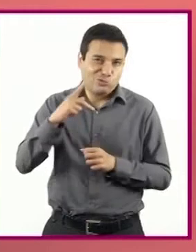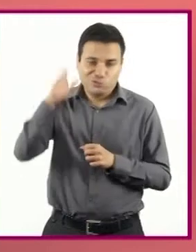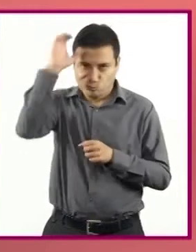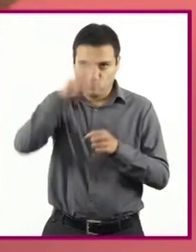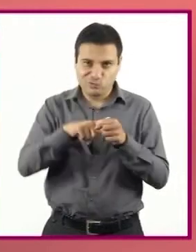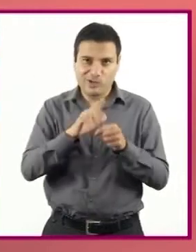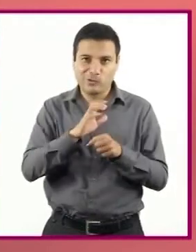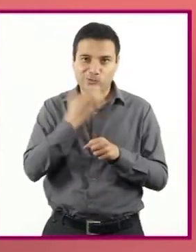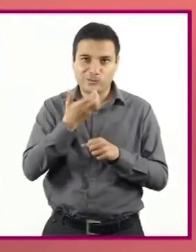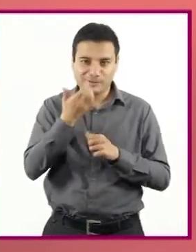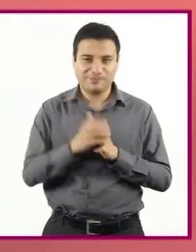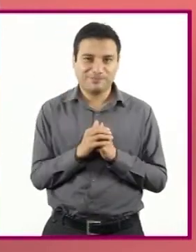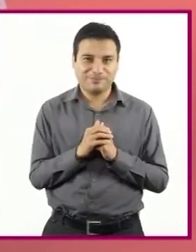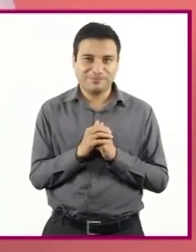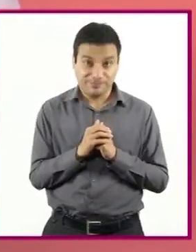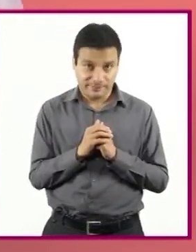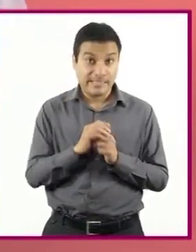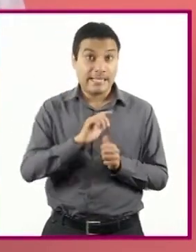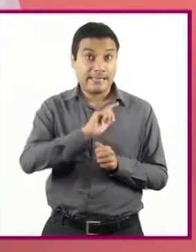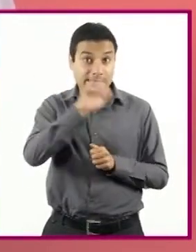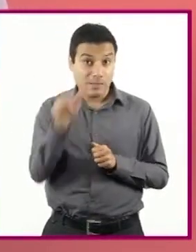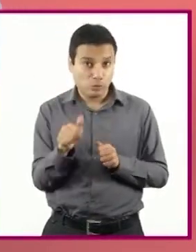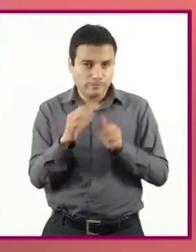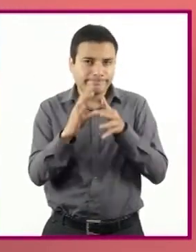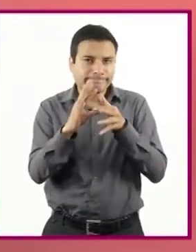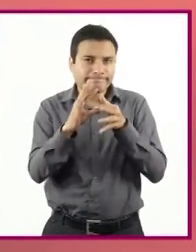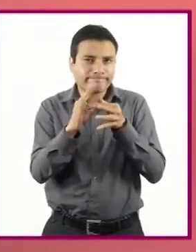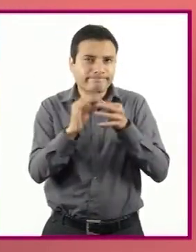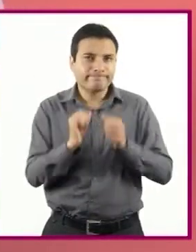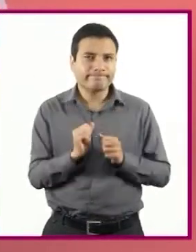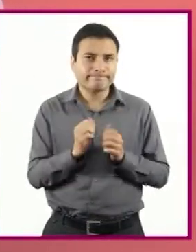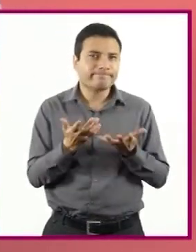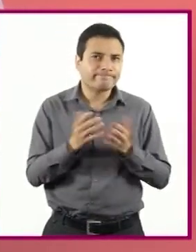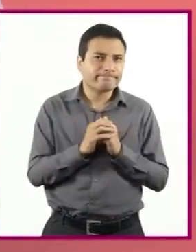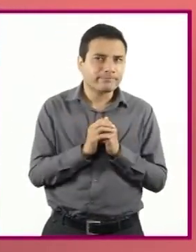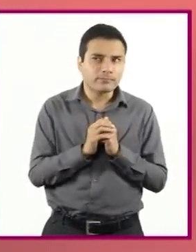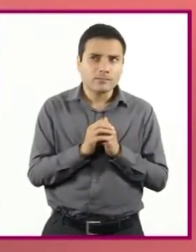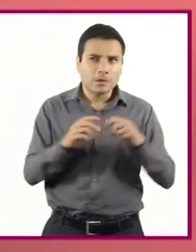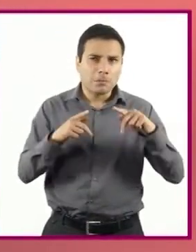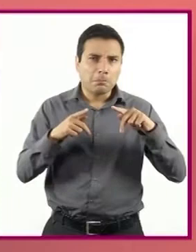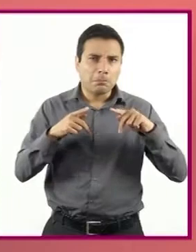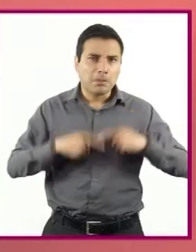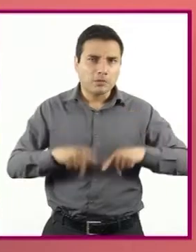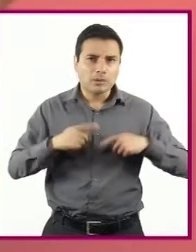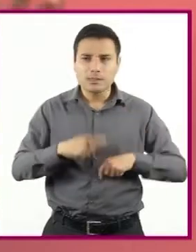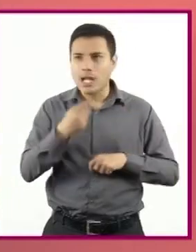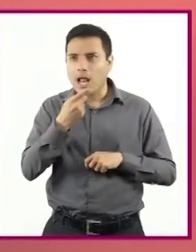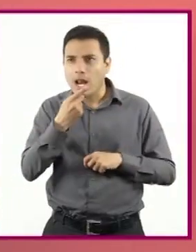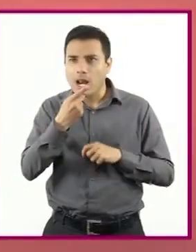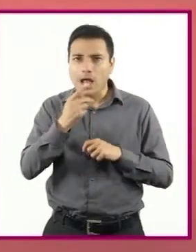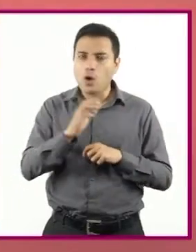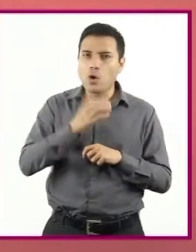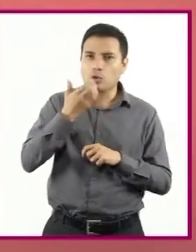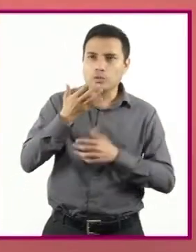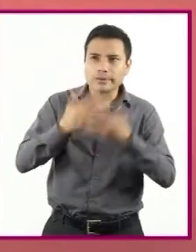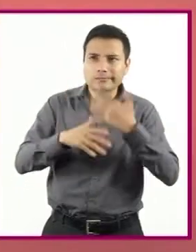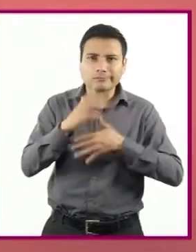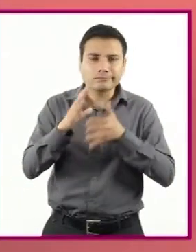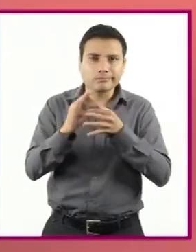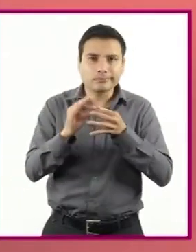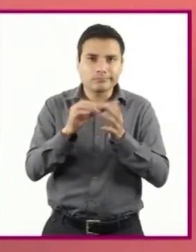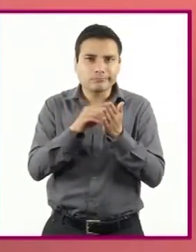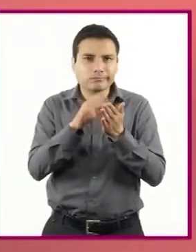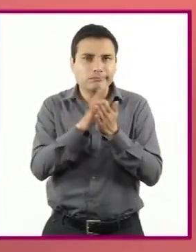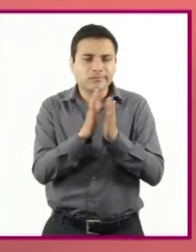sociedad. Después, exploraremos algunas fuentes orales donde pueden consultar y obtener refranes, dichos y pregones.